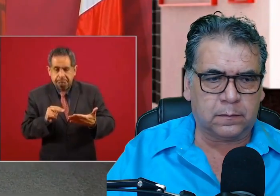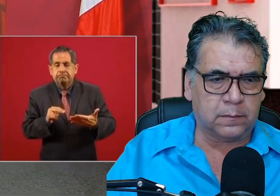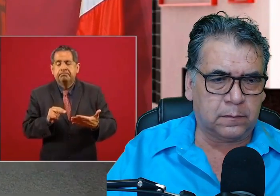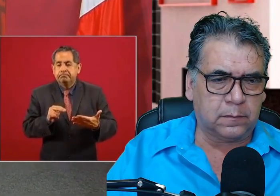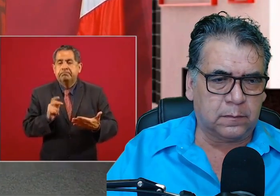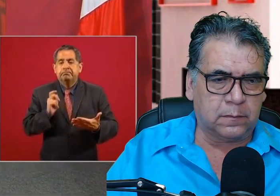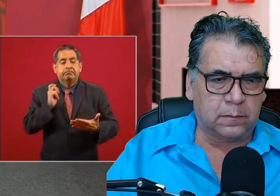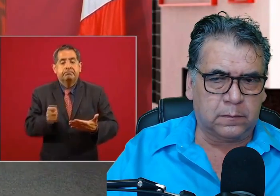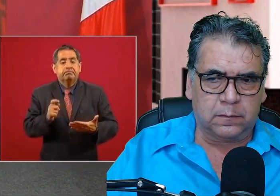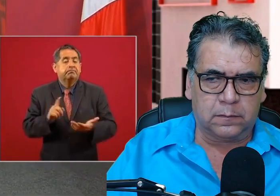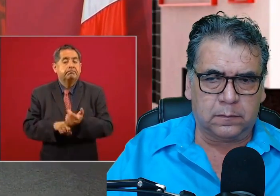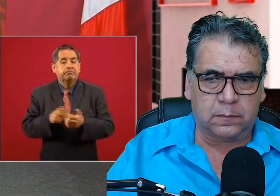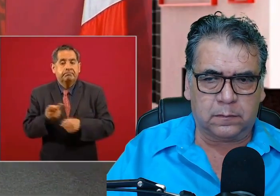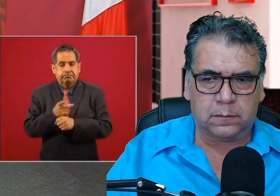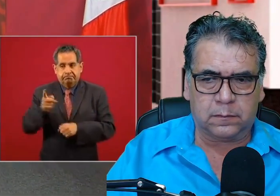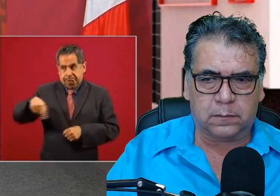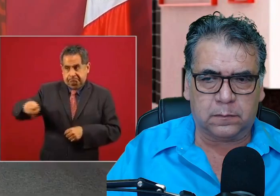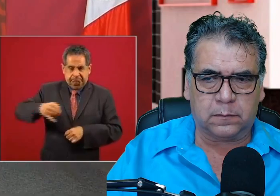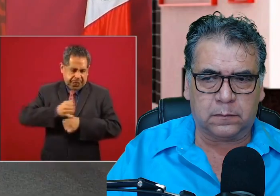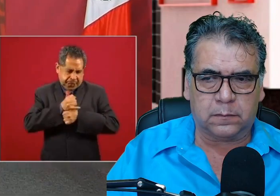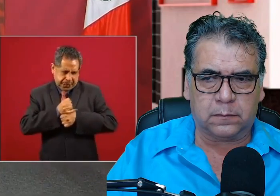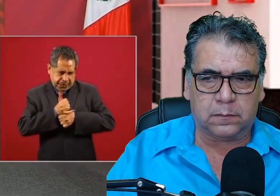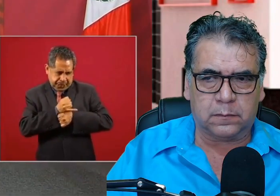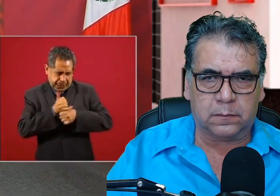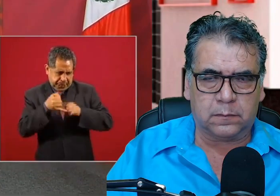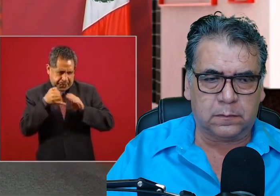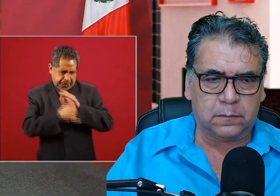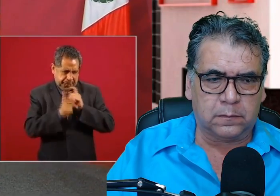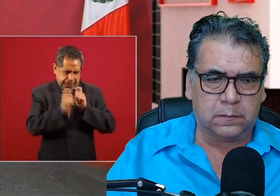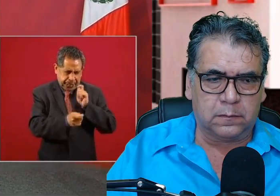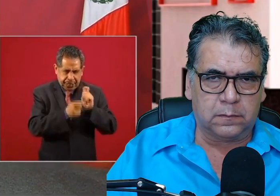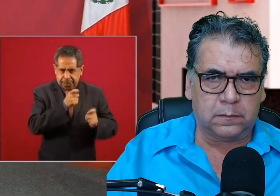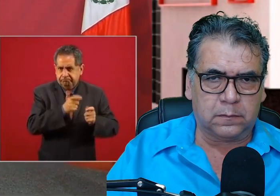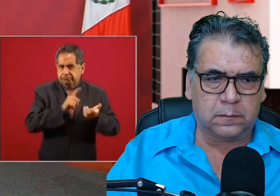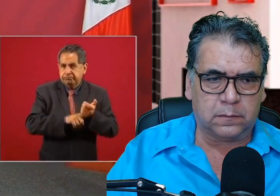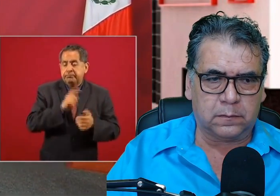es que se hizo una investigación sobre los